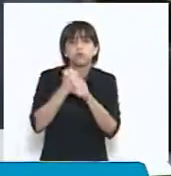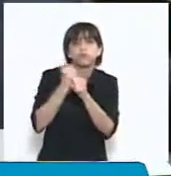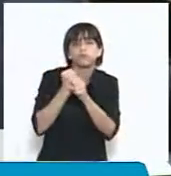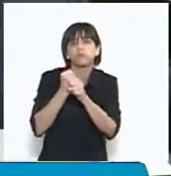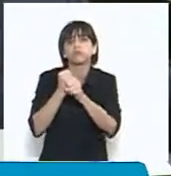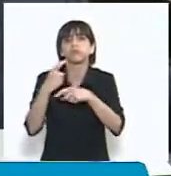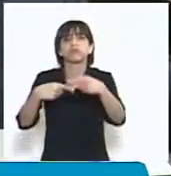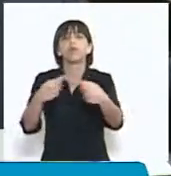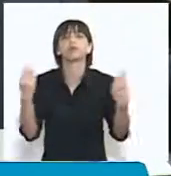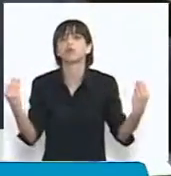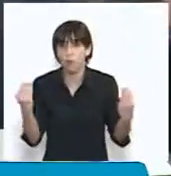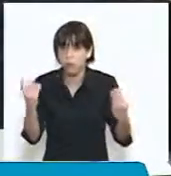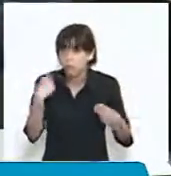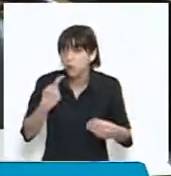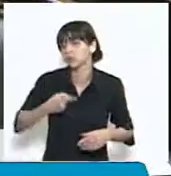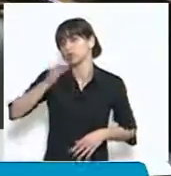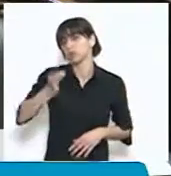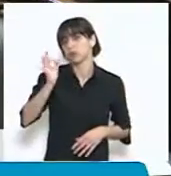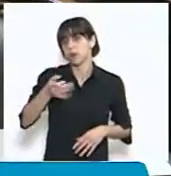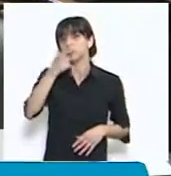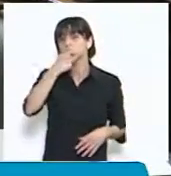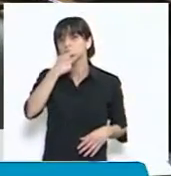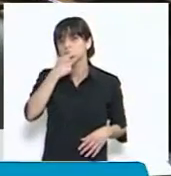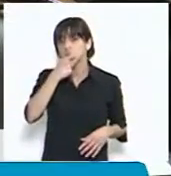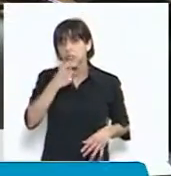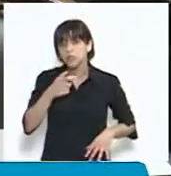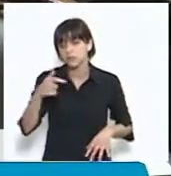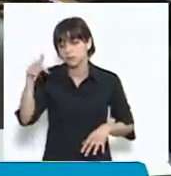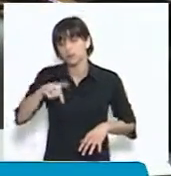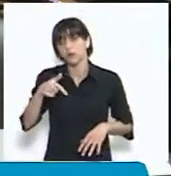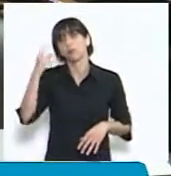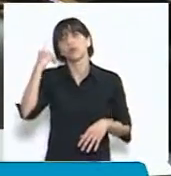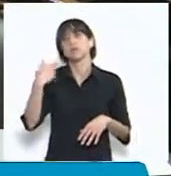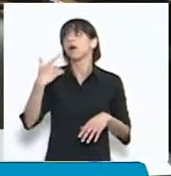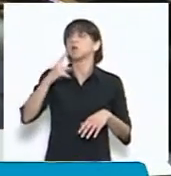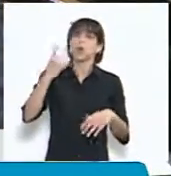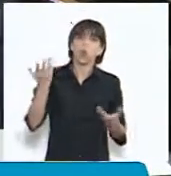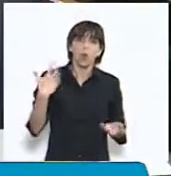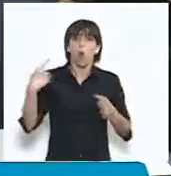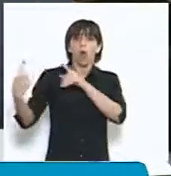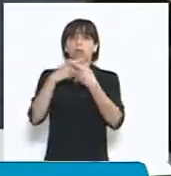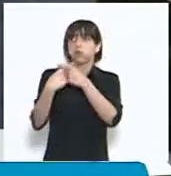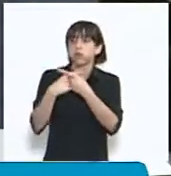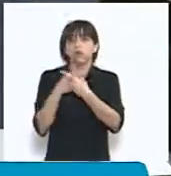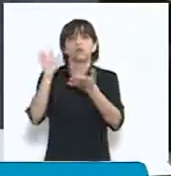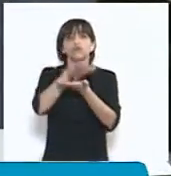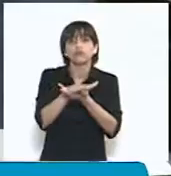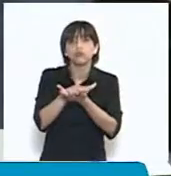Está claro que si nos quedáramos en la etapa de discutir la pobreza no vamos a